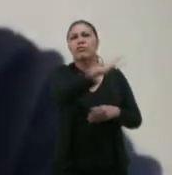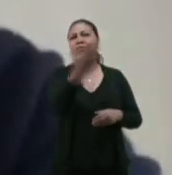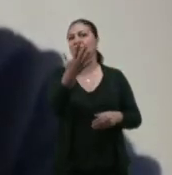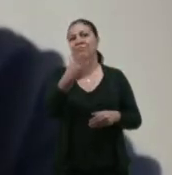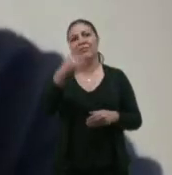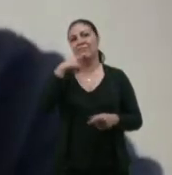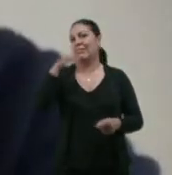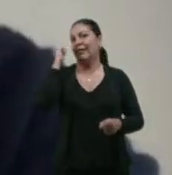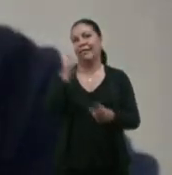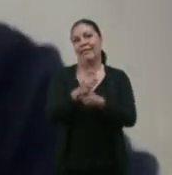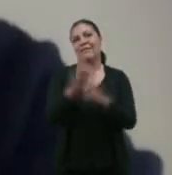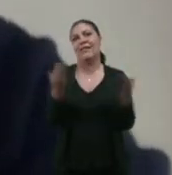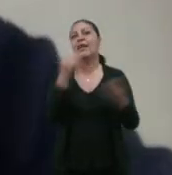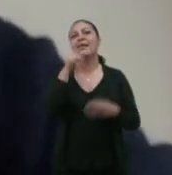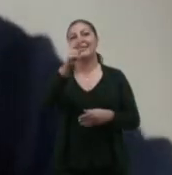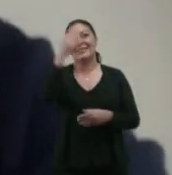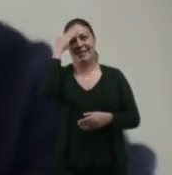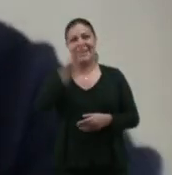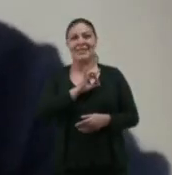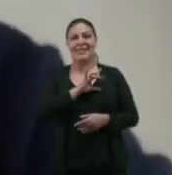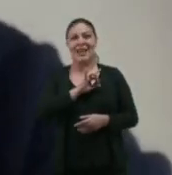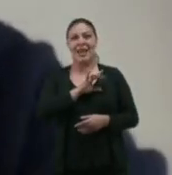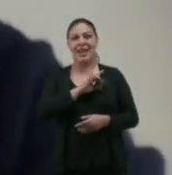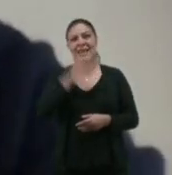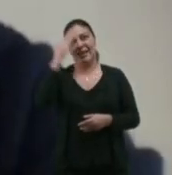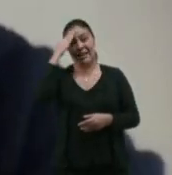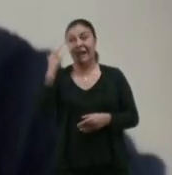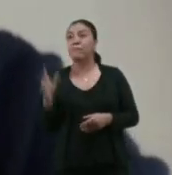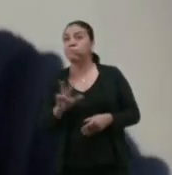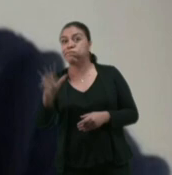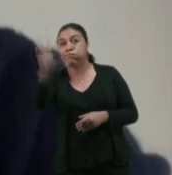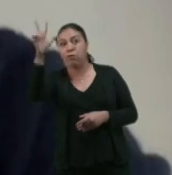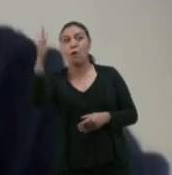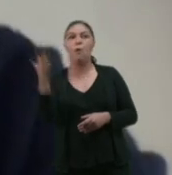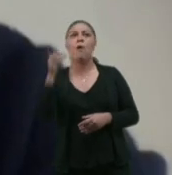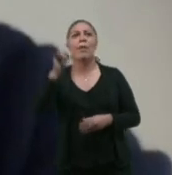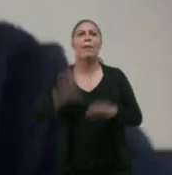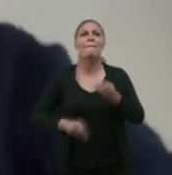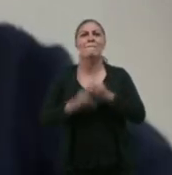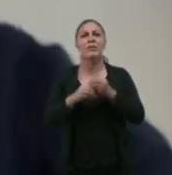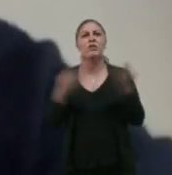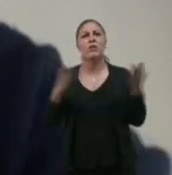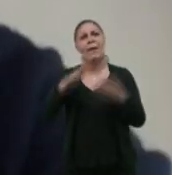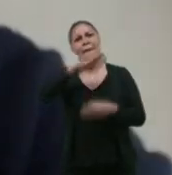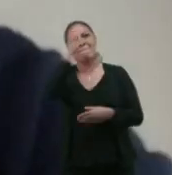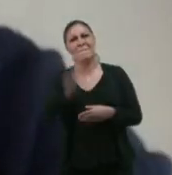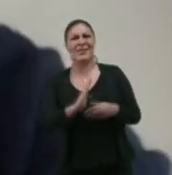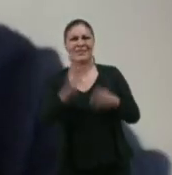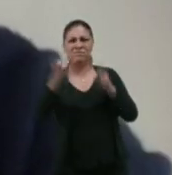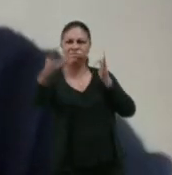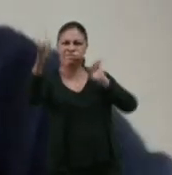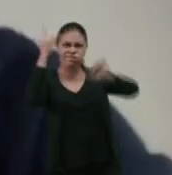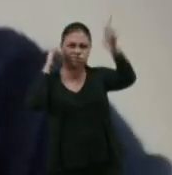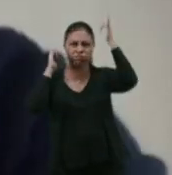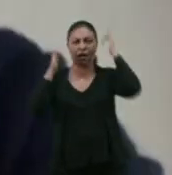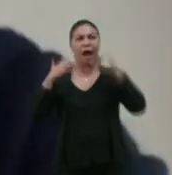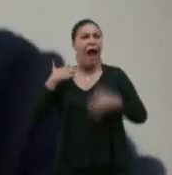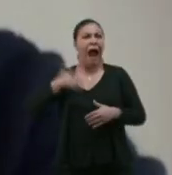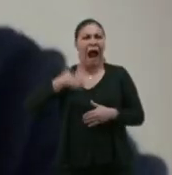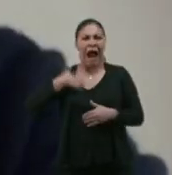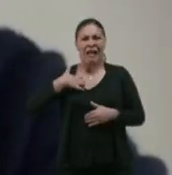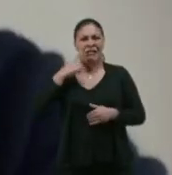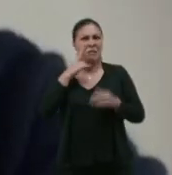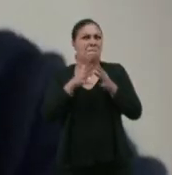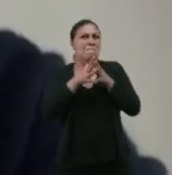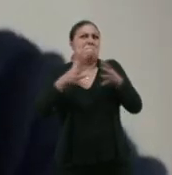Ya sea en Chile, que es toda una gran cordillera, o Brasil, que tiene una enorme jungla en el medio, Argentina, que es un país muy grande, con desierto,